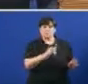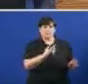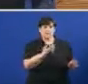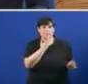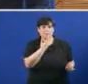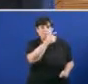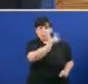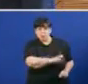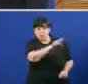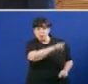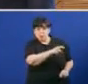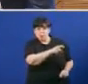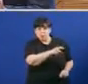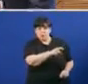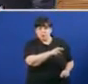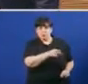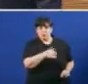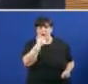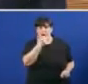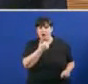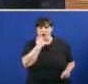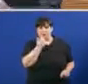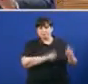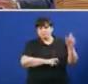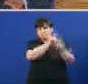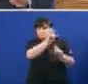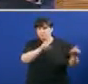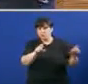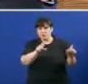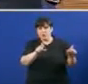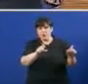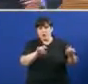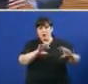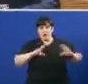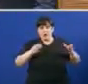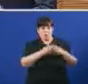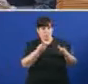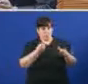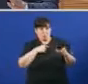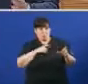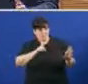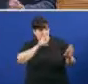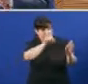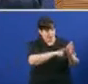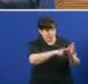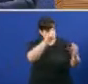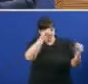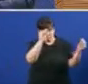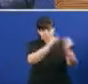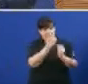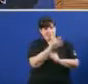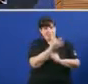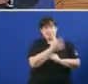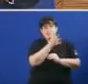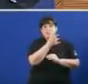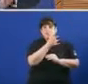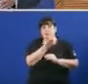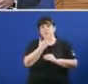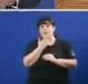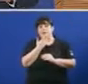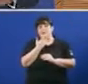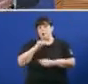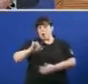menos, con alguén que de momento está nas súas filas. Porque do mesmo xeito que se pide máis diñeiro para o hospital concertado de Povisa, se dice